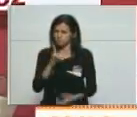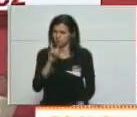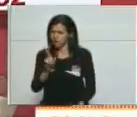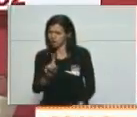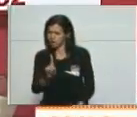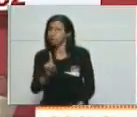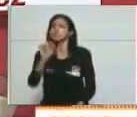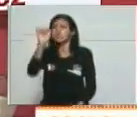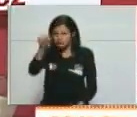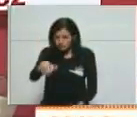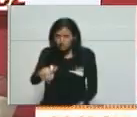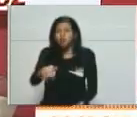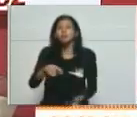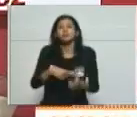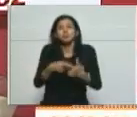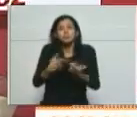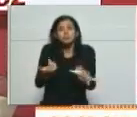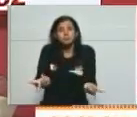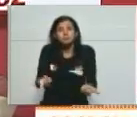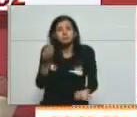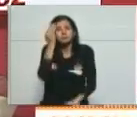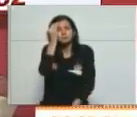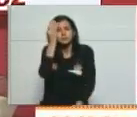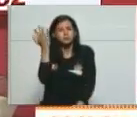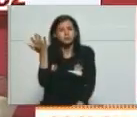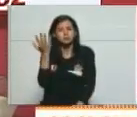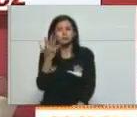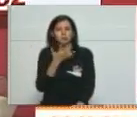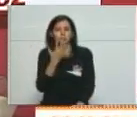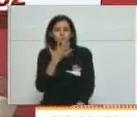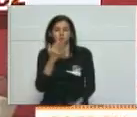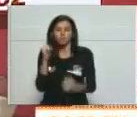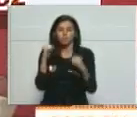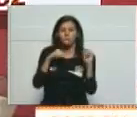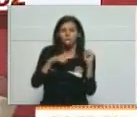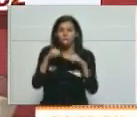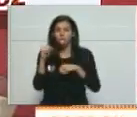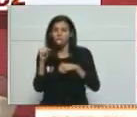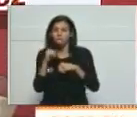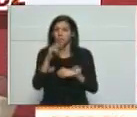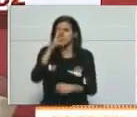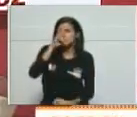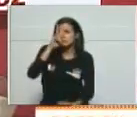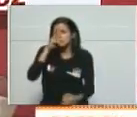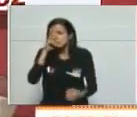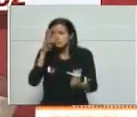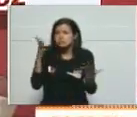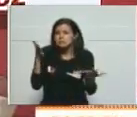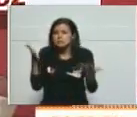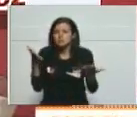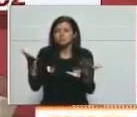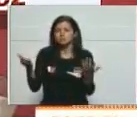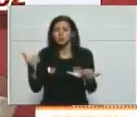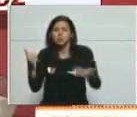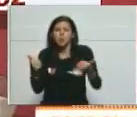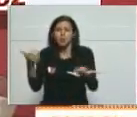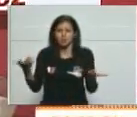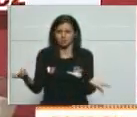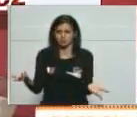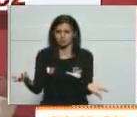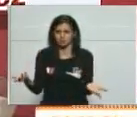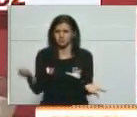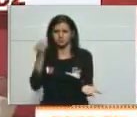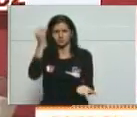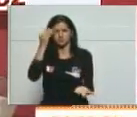Ah, pero entonces uno comienza a pensar en guabineos y en blandenguerías. Y comienza a ver que a